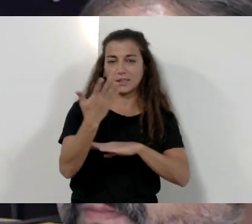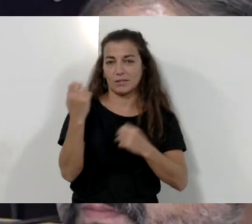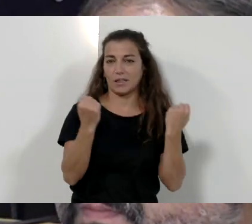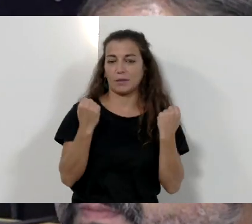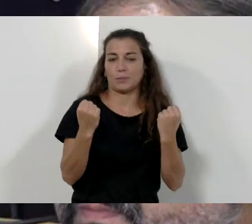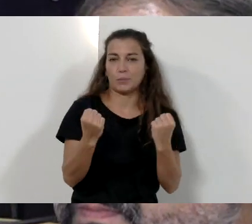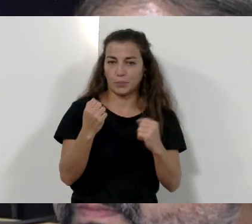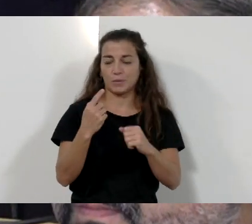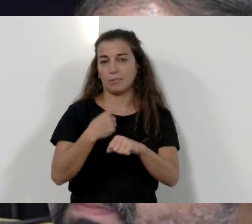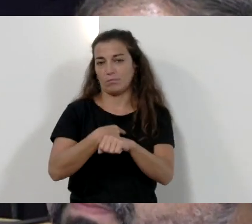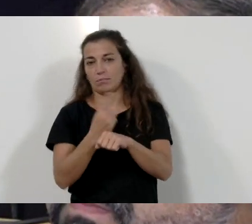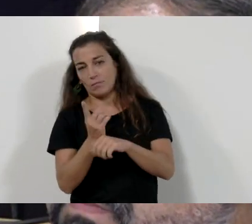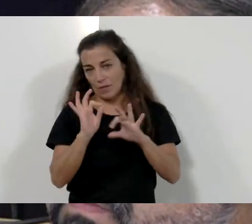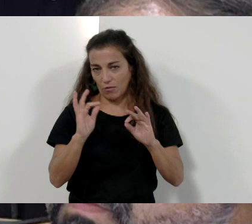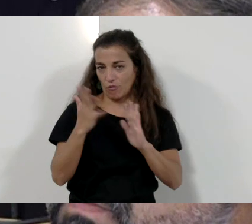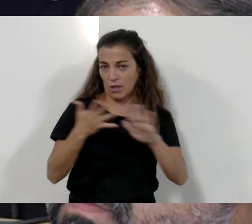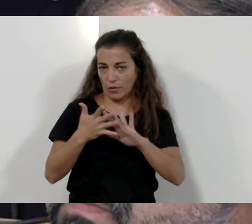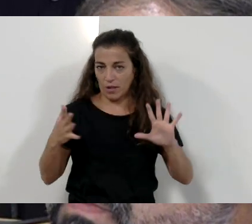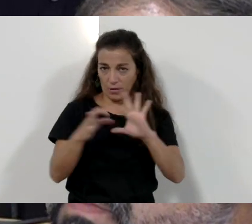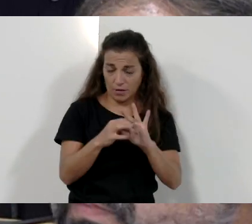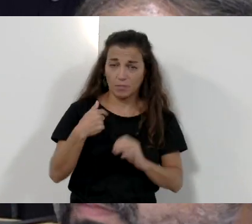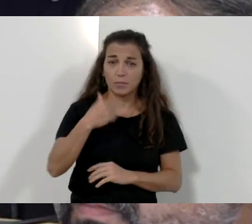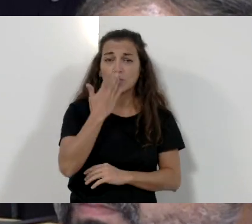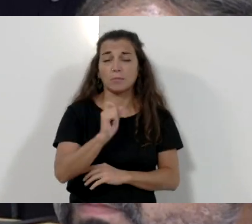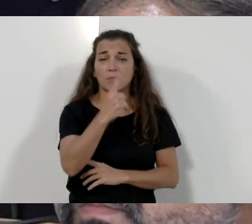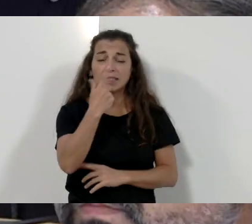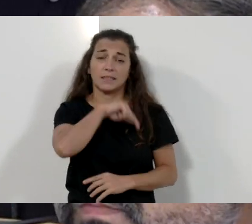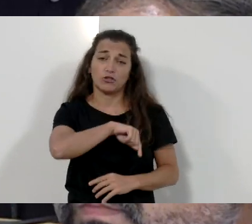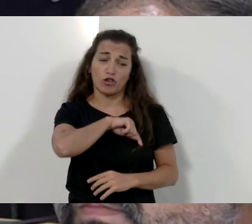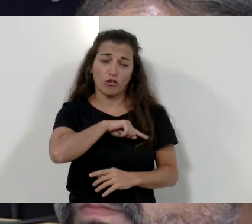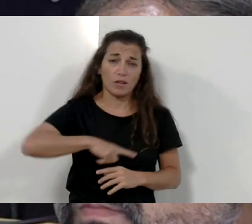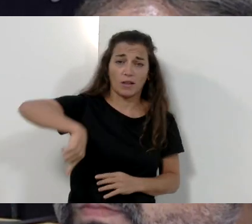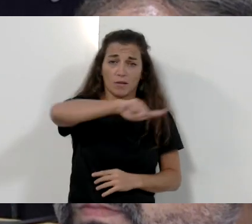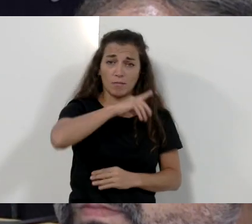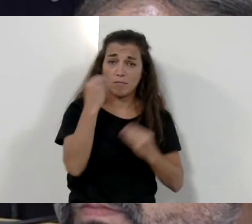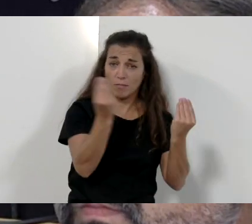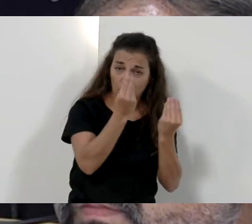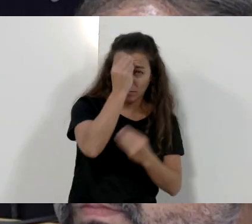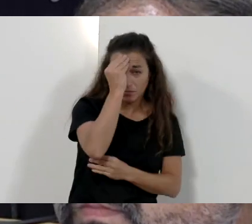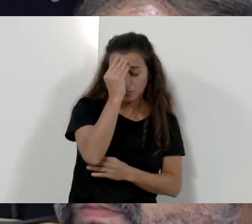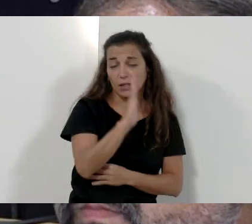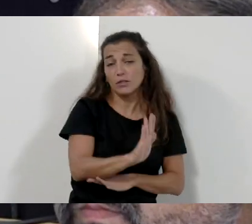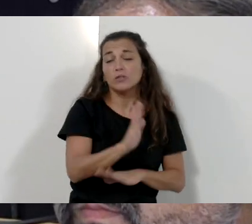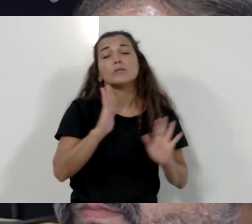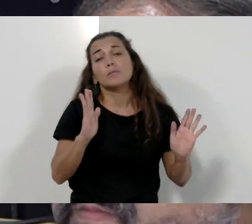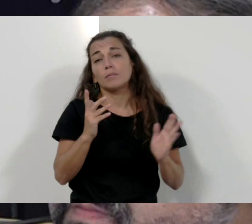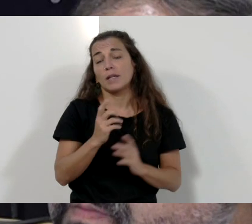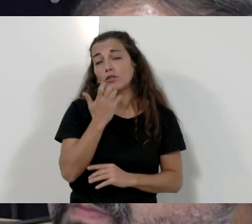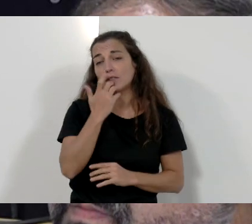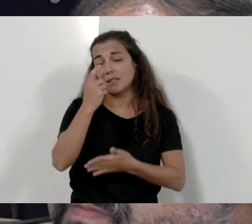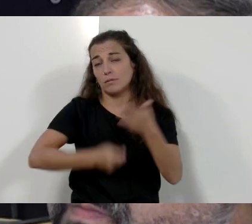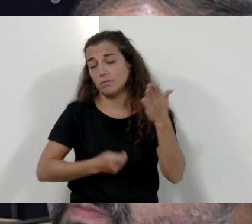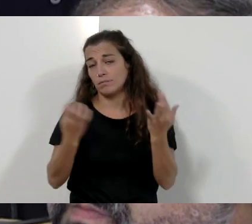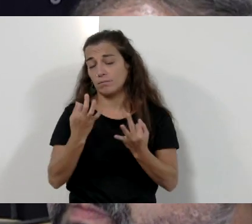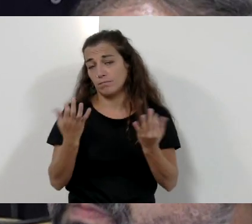primera vía que por la segunda. Pero sí nos vamos a, yo sí me comprometo a seguir reestructurando el